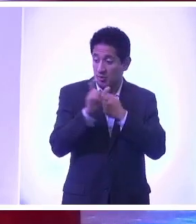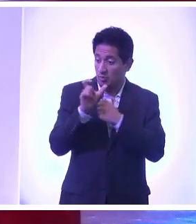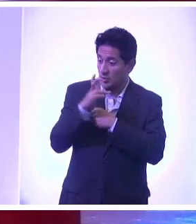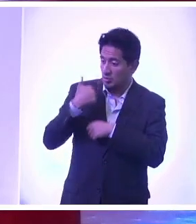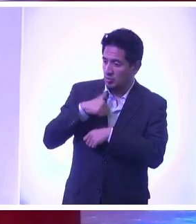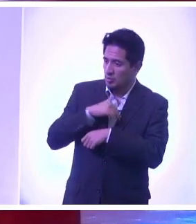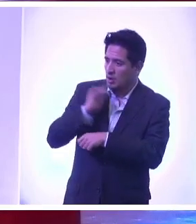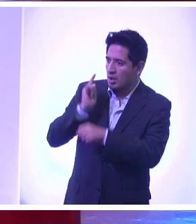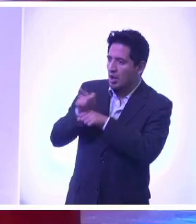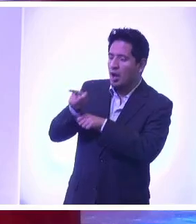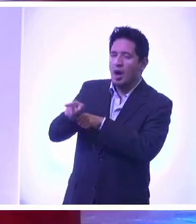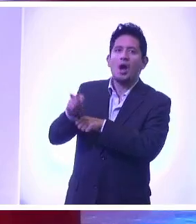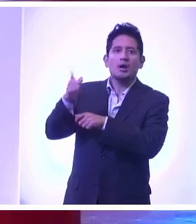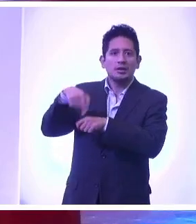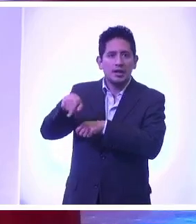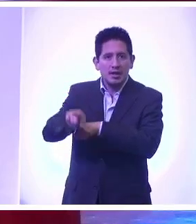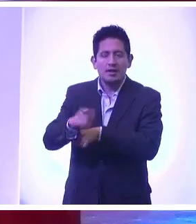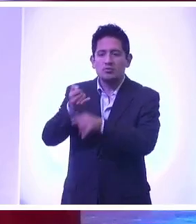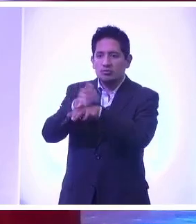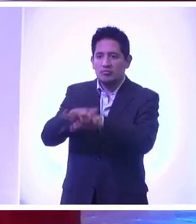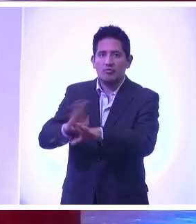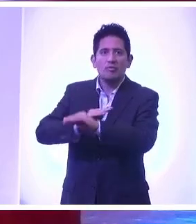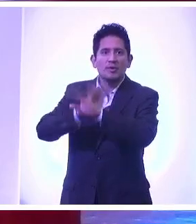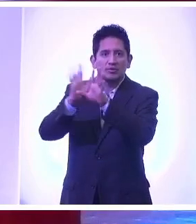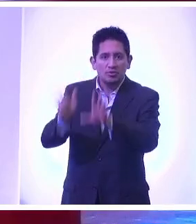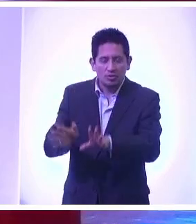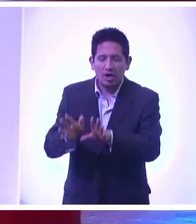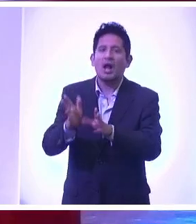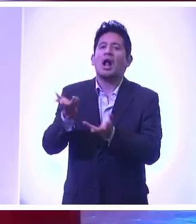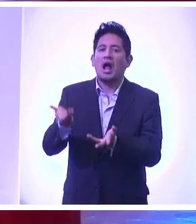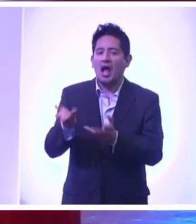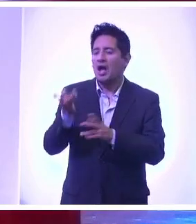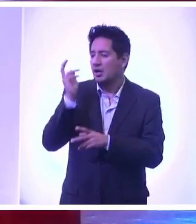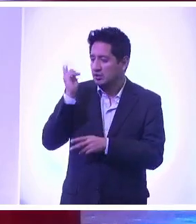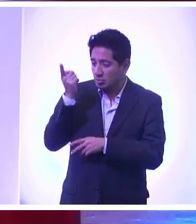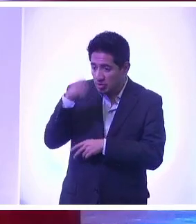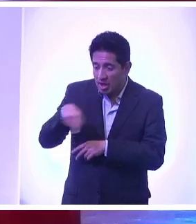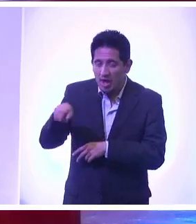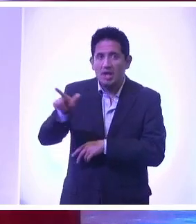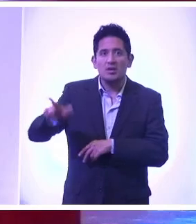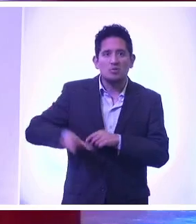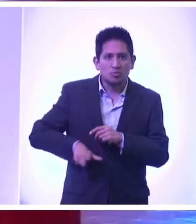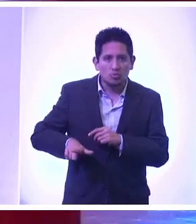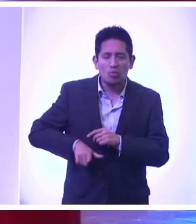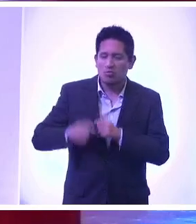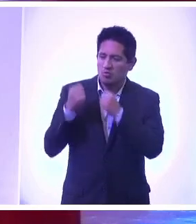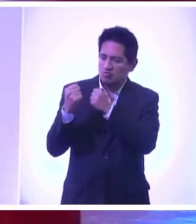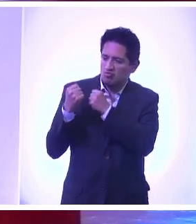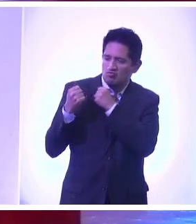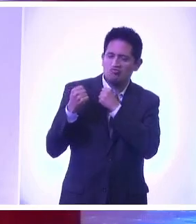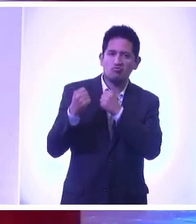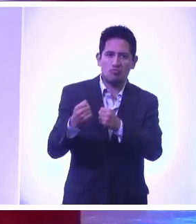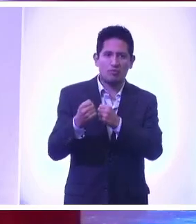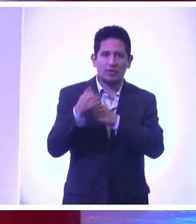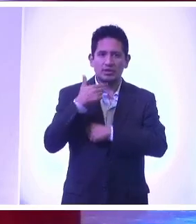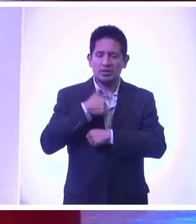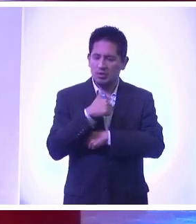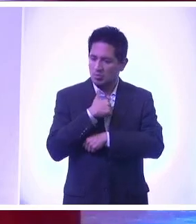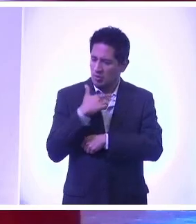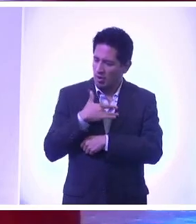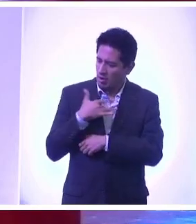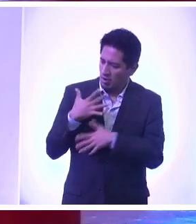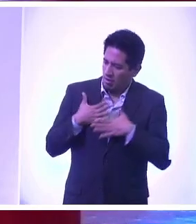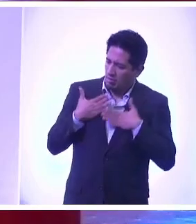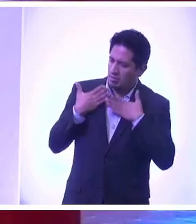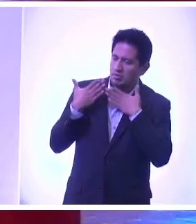va a ser un Un gobierno indestructible y esa parte es bien importante nos la debemos de de saber muchos de los eh